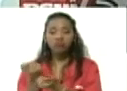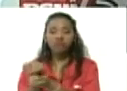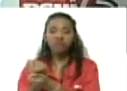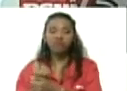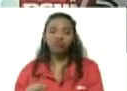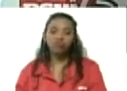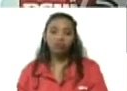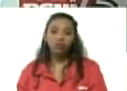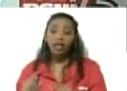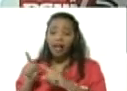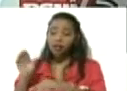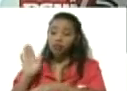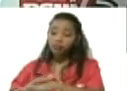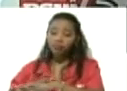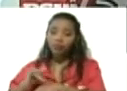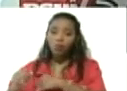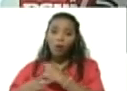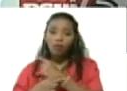Guaidó.